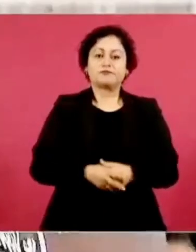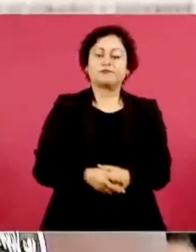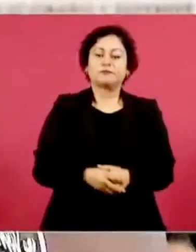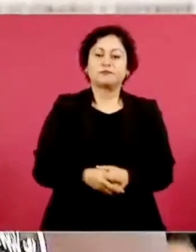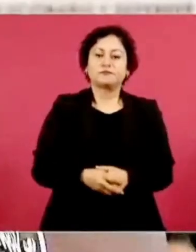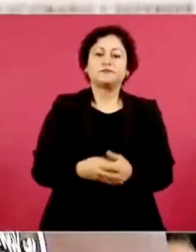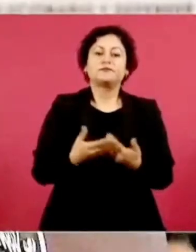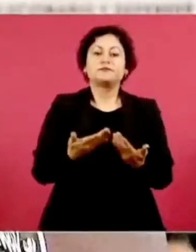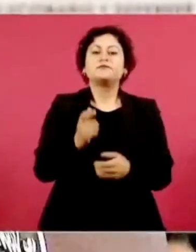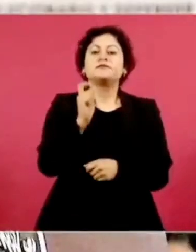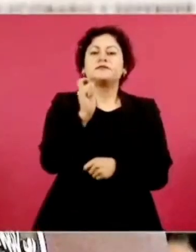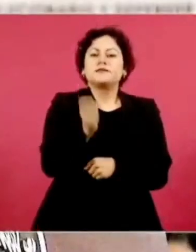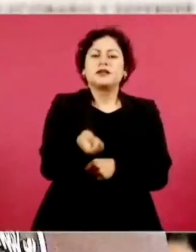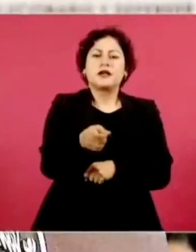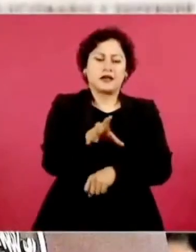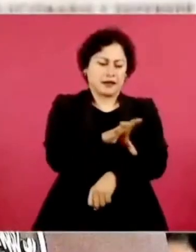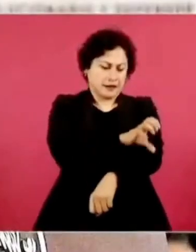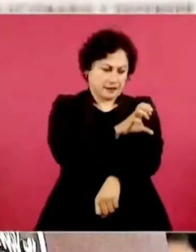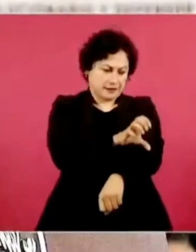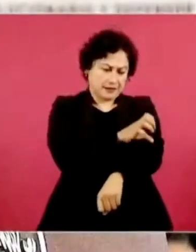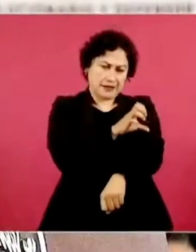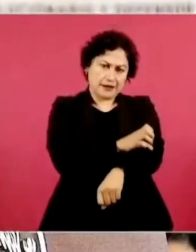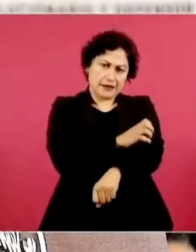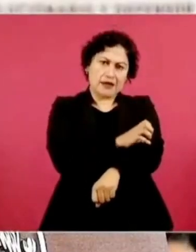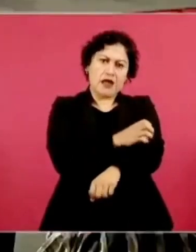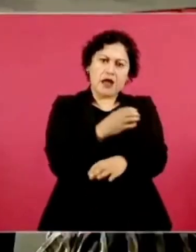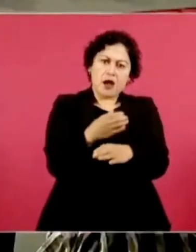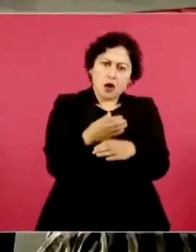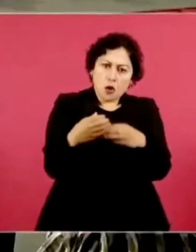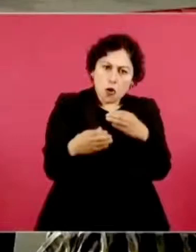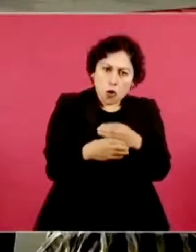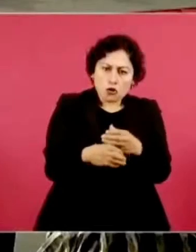es una mercancía, sino un derecho humano,